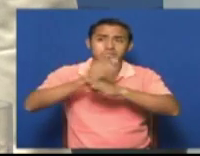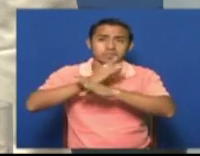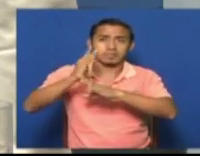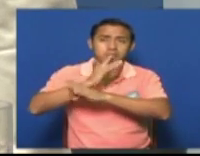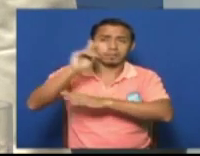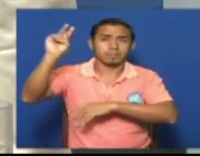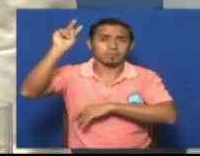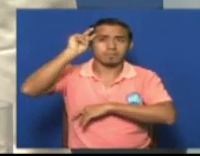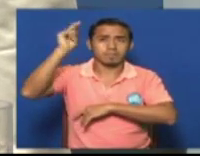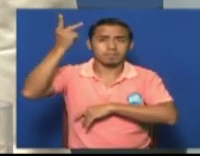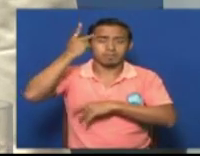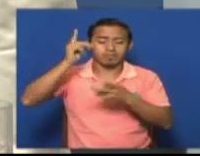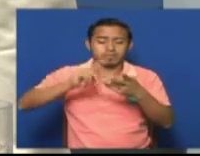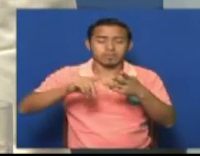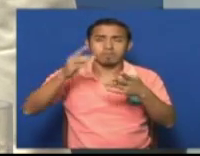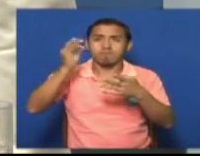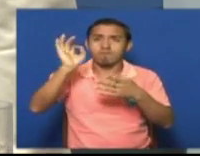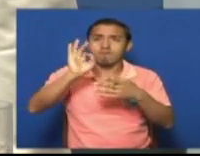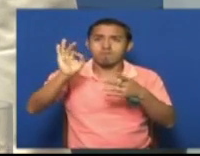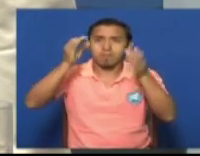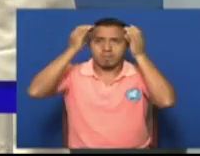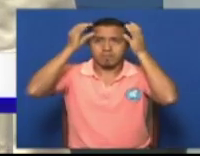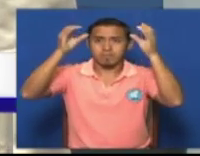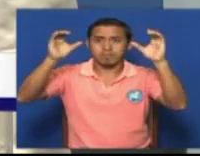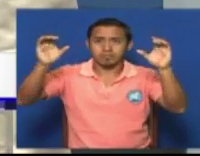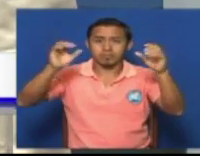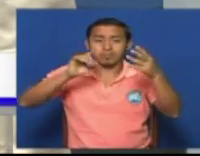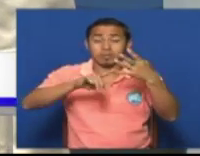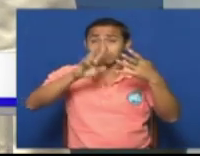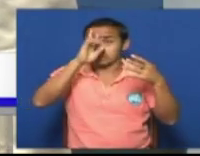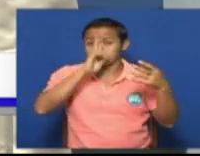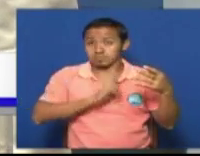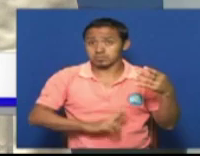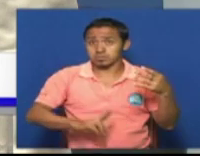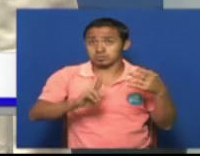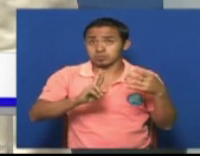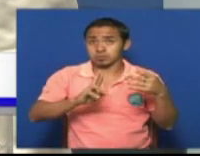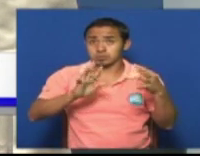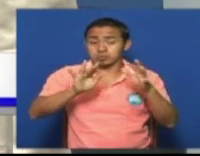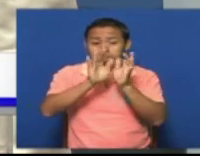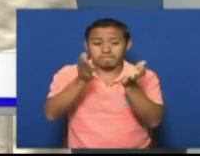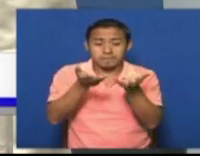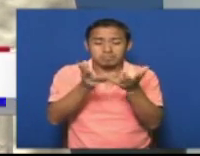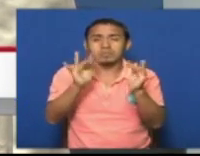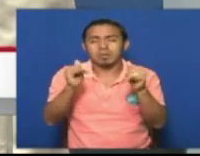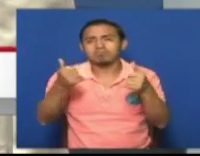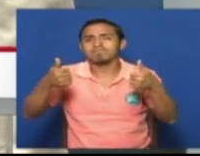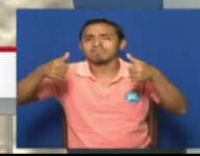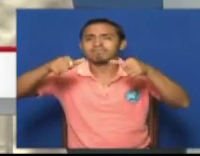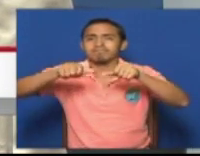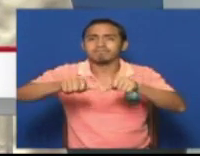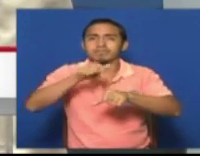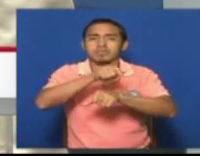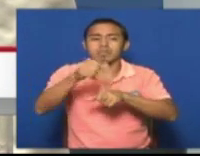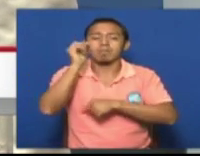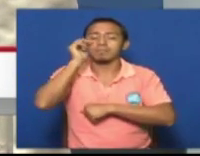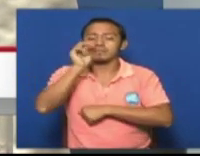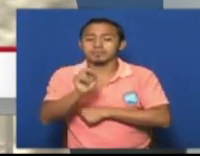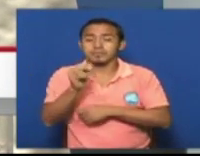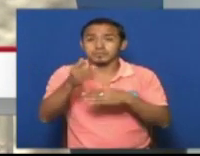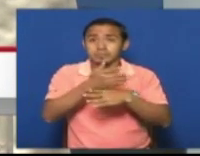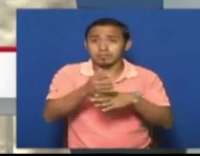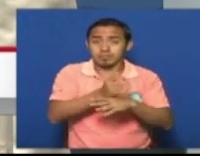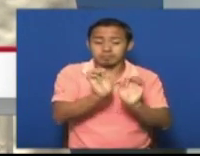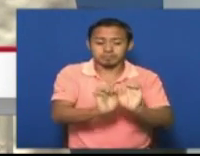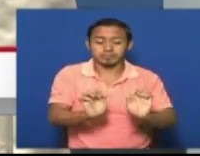todos los sistemas culturales y religiosos del mundo se han comprometido con esta convención que reconoce que los